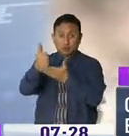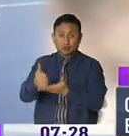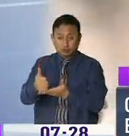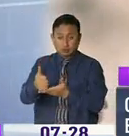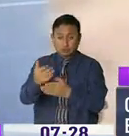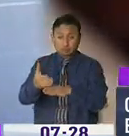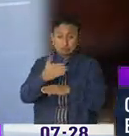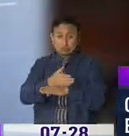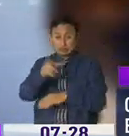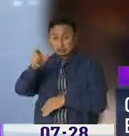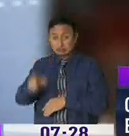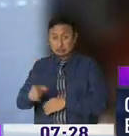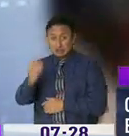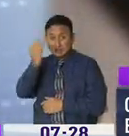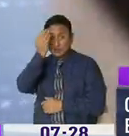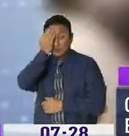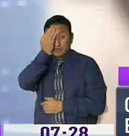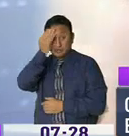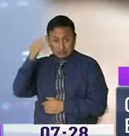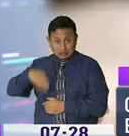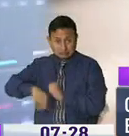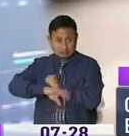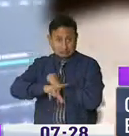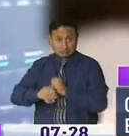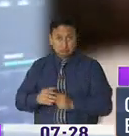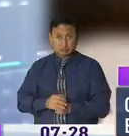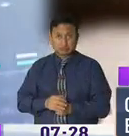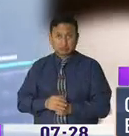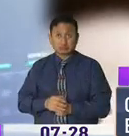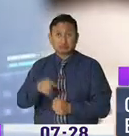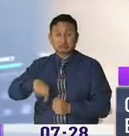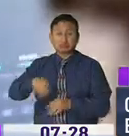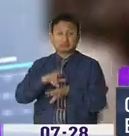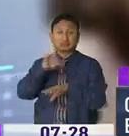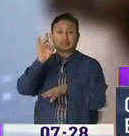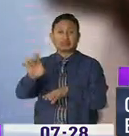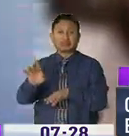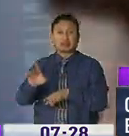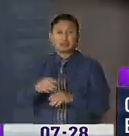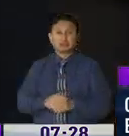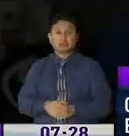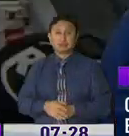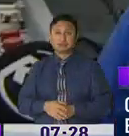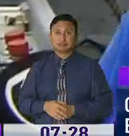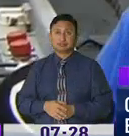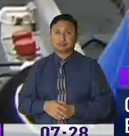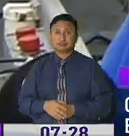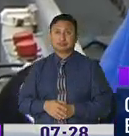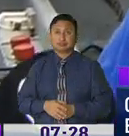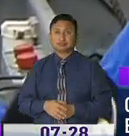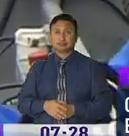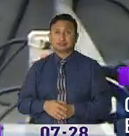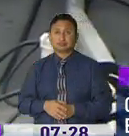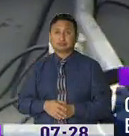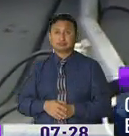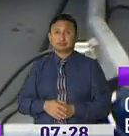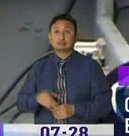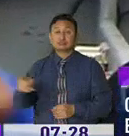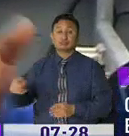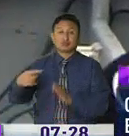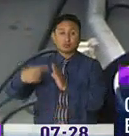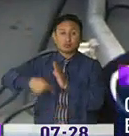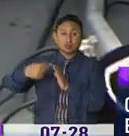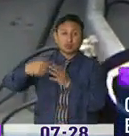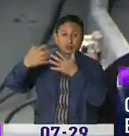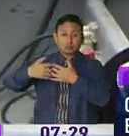que opera en el agua. Los dejaron abandonados entre manglares. Les roban el motor, la canoa, muchas veces